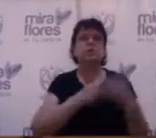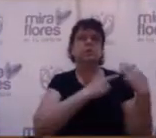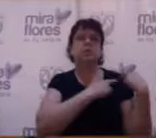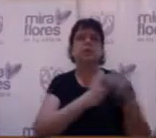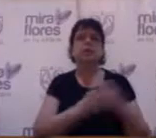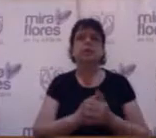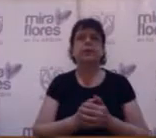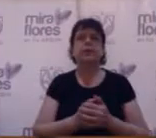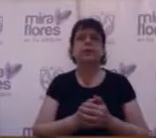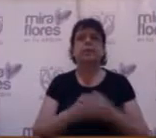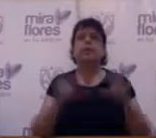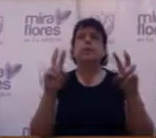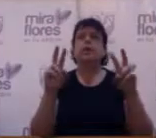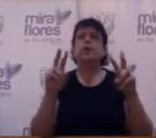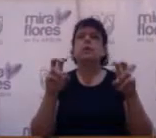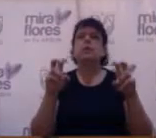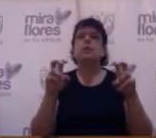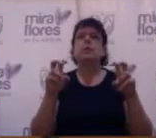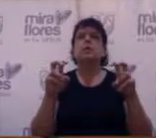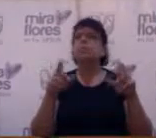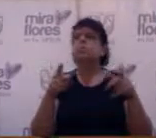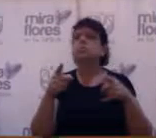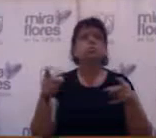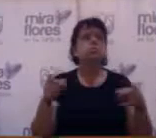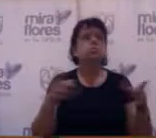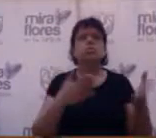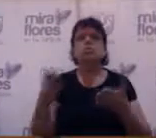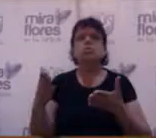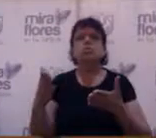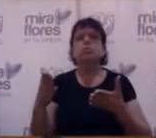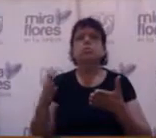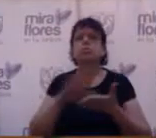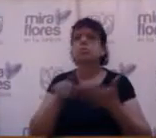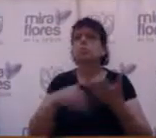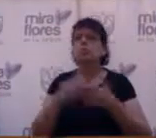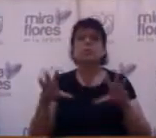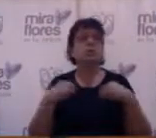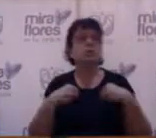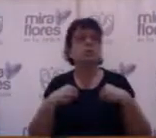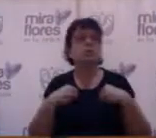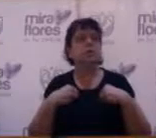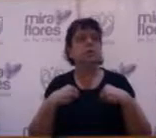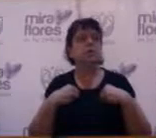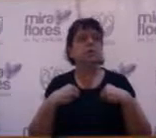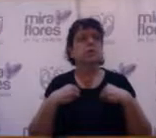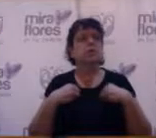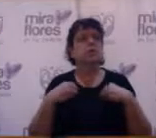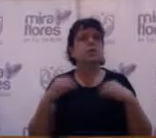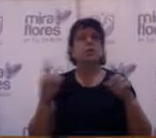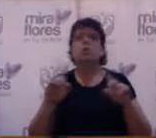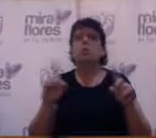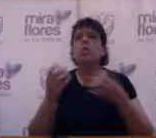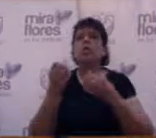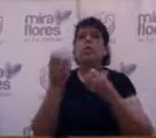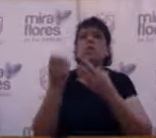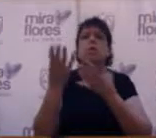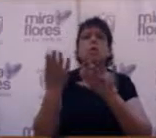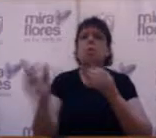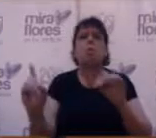Y el tema viene por unanimidad. Sin perjuicio de eso, si no hay más informes